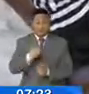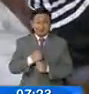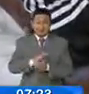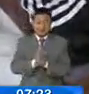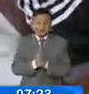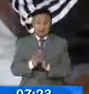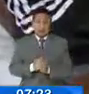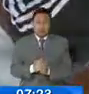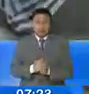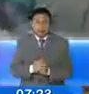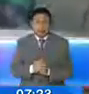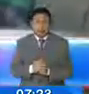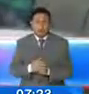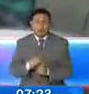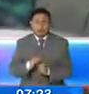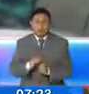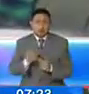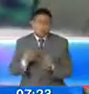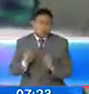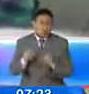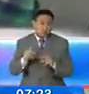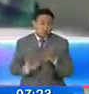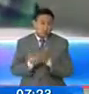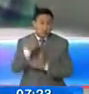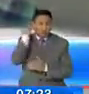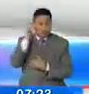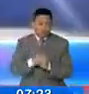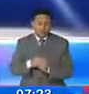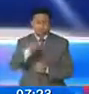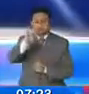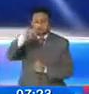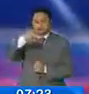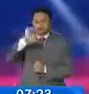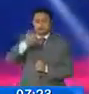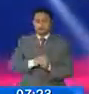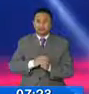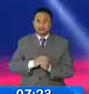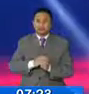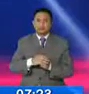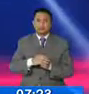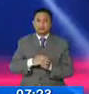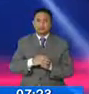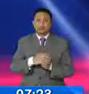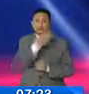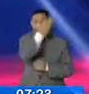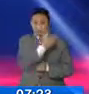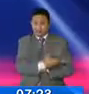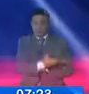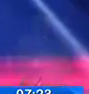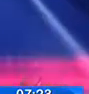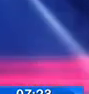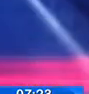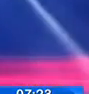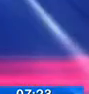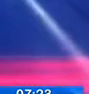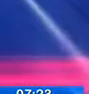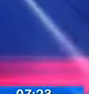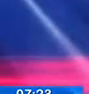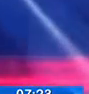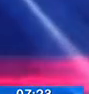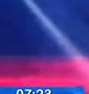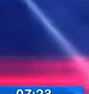emprendimiento se vuelve una excelente alternativa. Según el INEC, en el 2015 el 4,9% de la población económicamente activa de